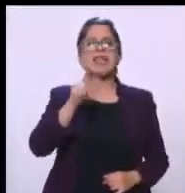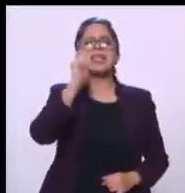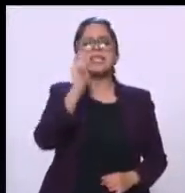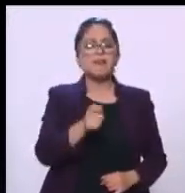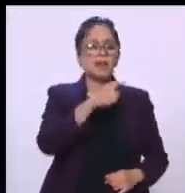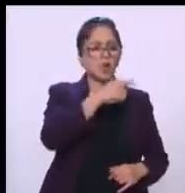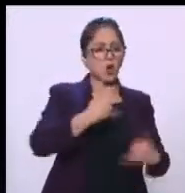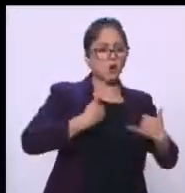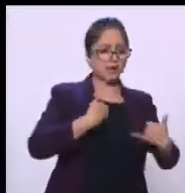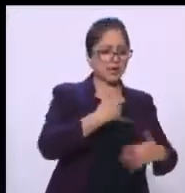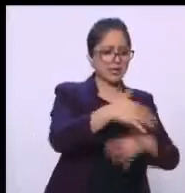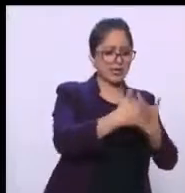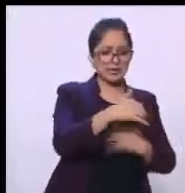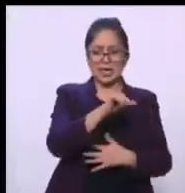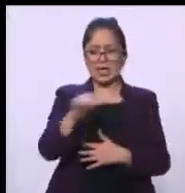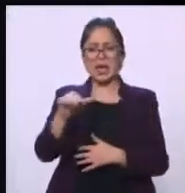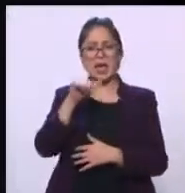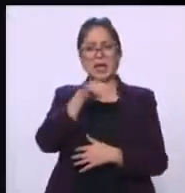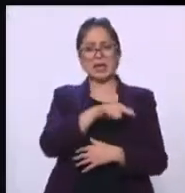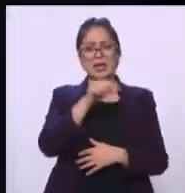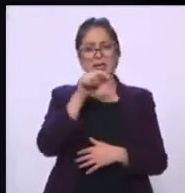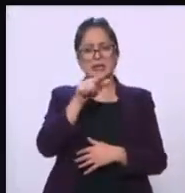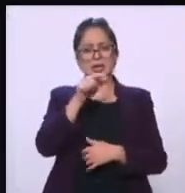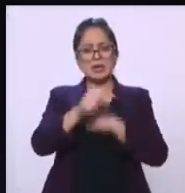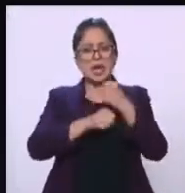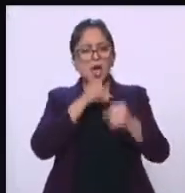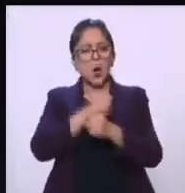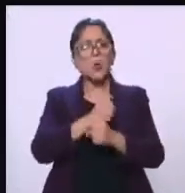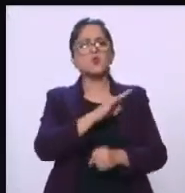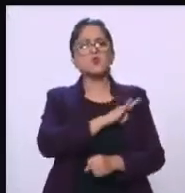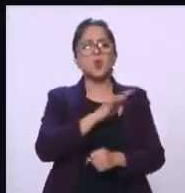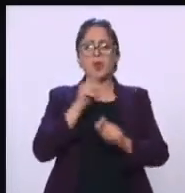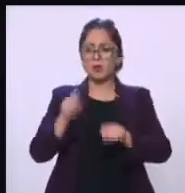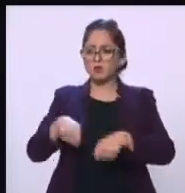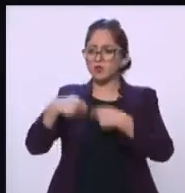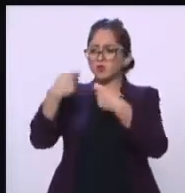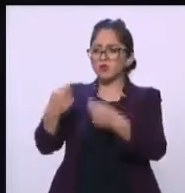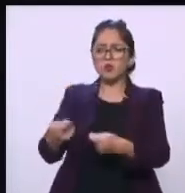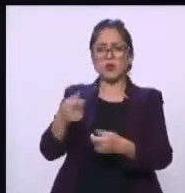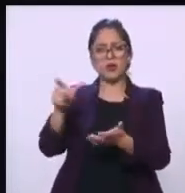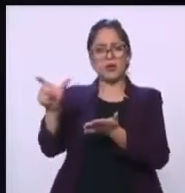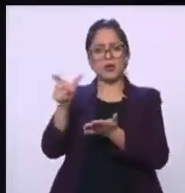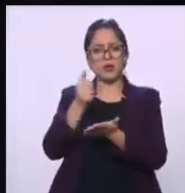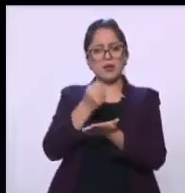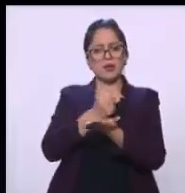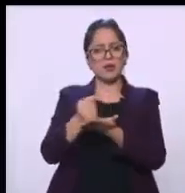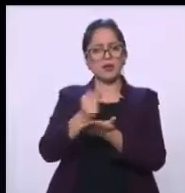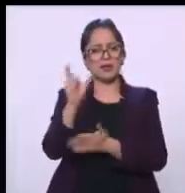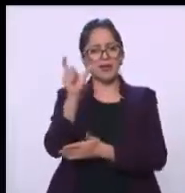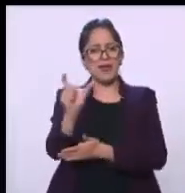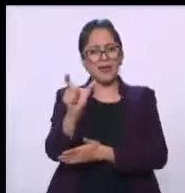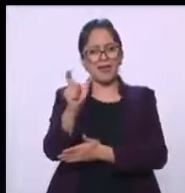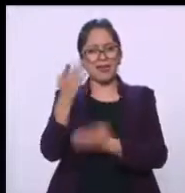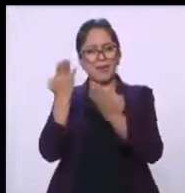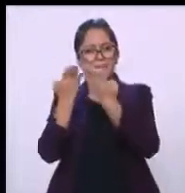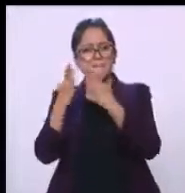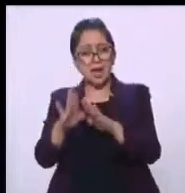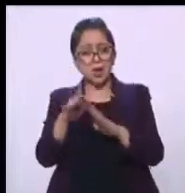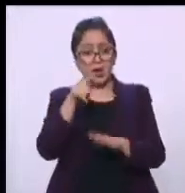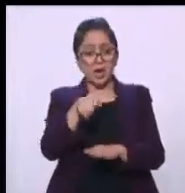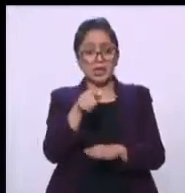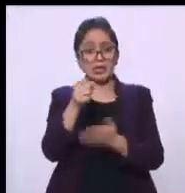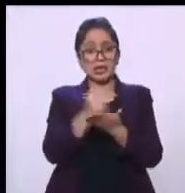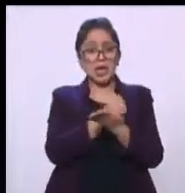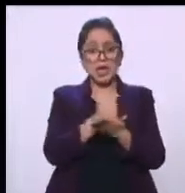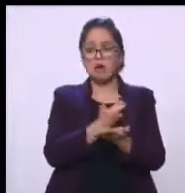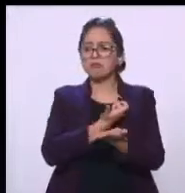a 17 años puedan acceder a tarjetas bancarias, para que a través de esas tarjetas lleguen los recursos que se